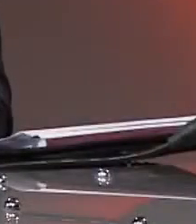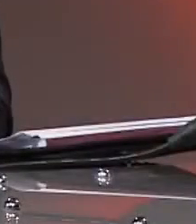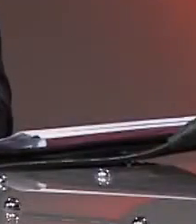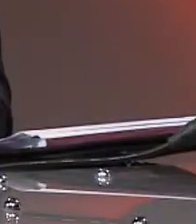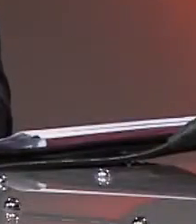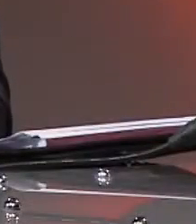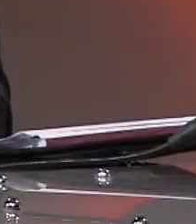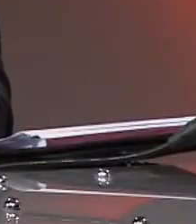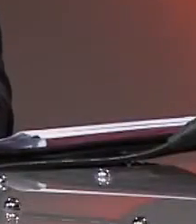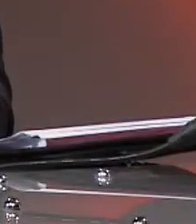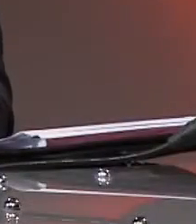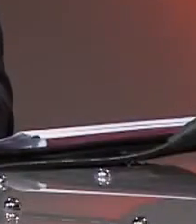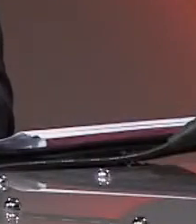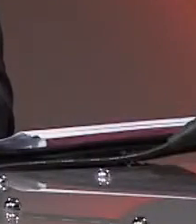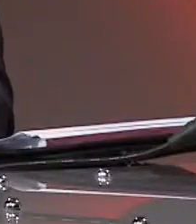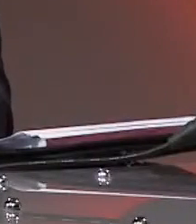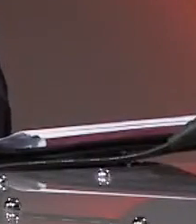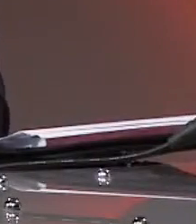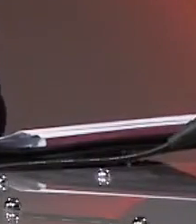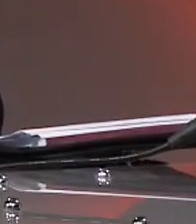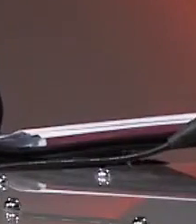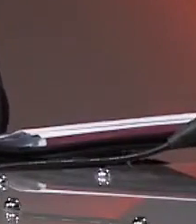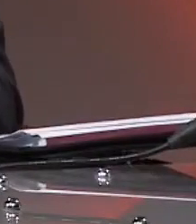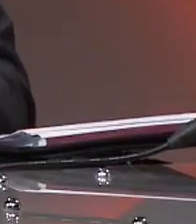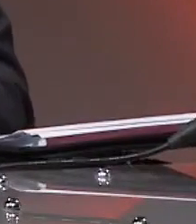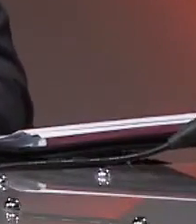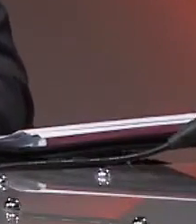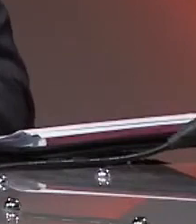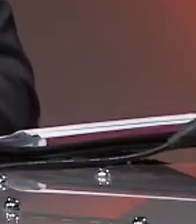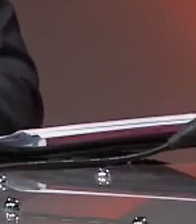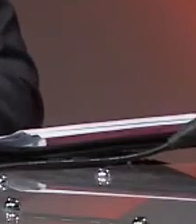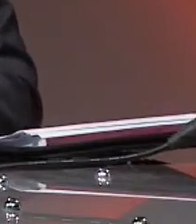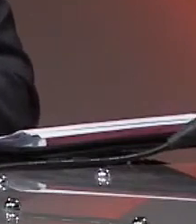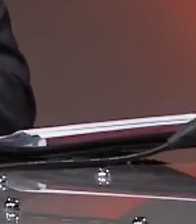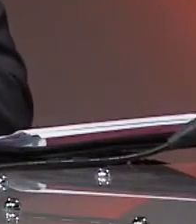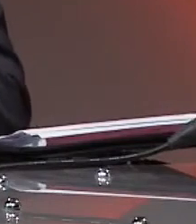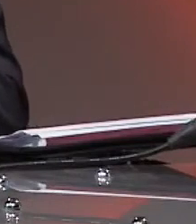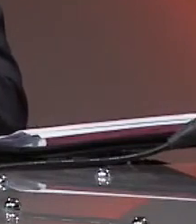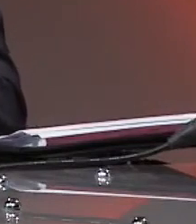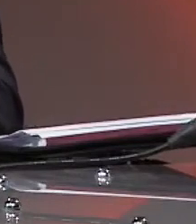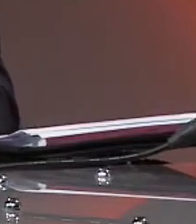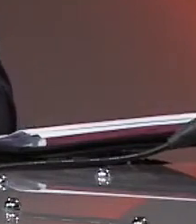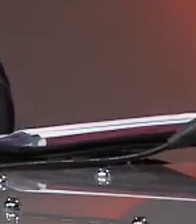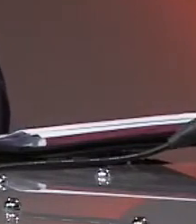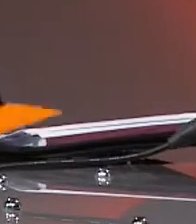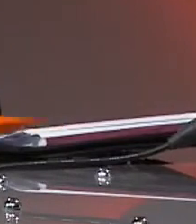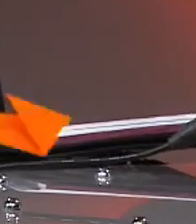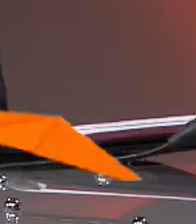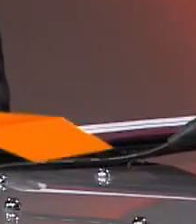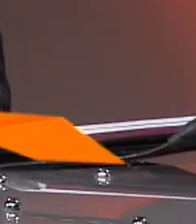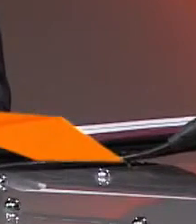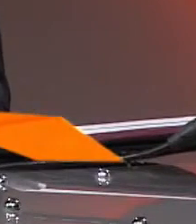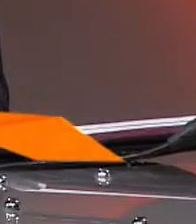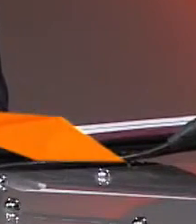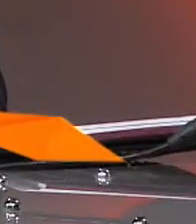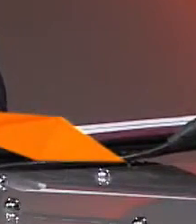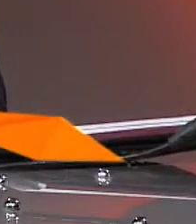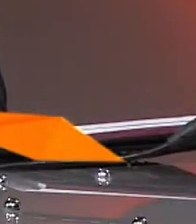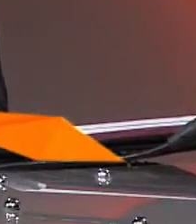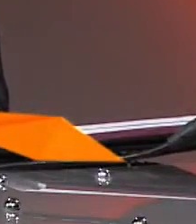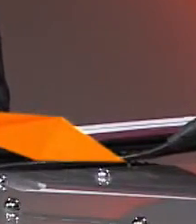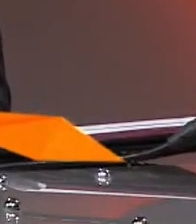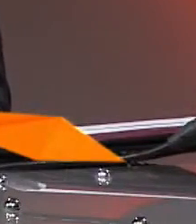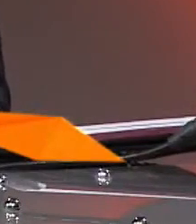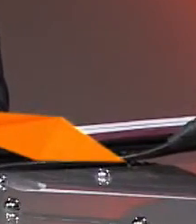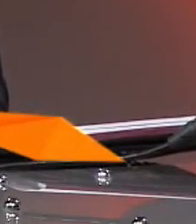Muy buenas tardes, estimados televidentes y radioyentes. Como se ha venido anunciando, nuestra mesa redonda de hoy servirá para darle una